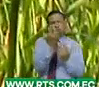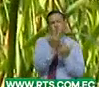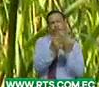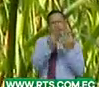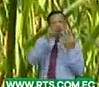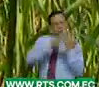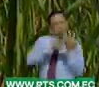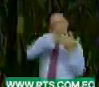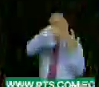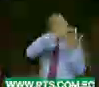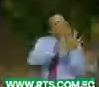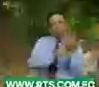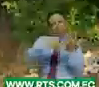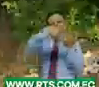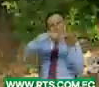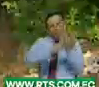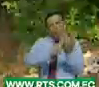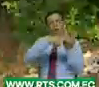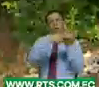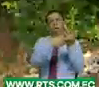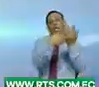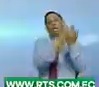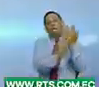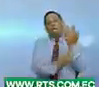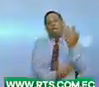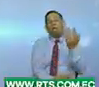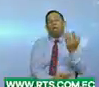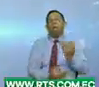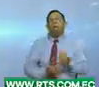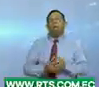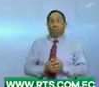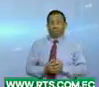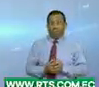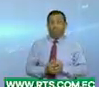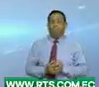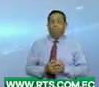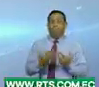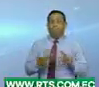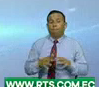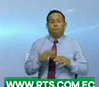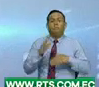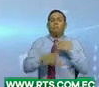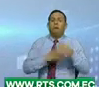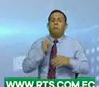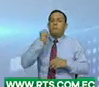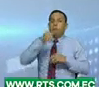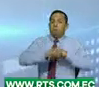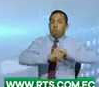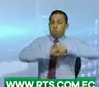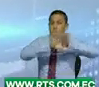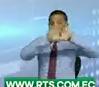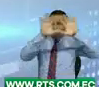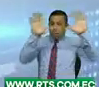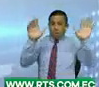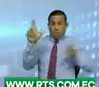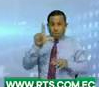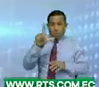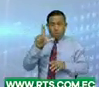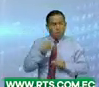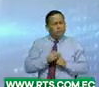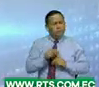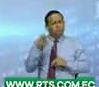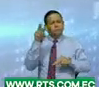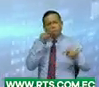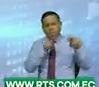agua y se hundió el cadáver de la fémina fue encontrado en la mañana de este lunes tras una complicada tarea de